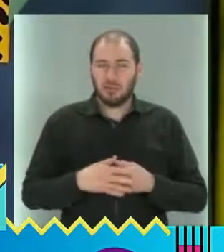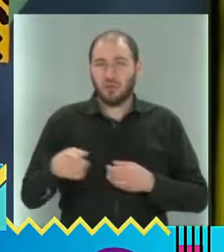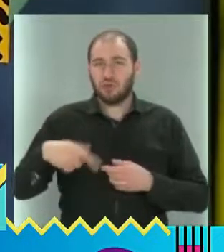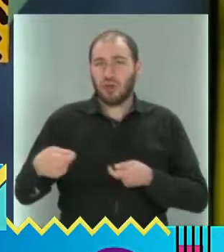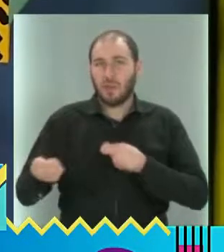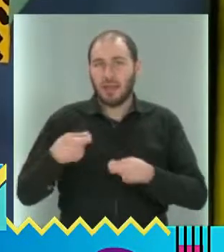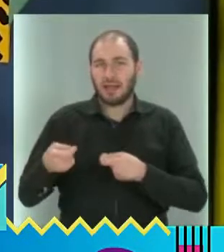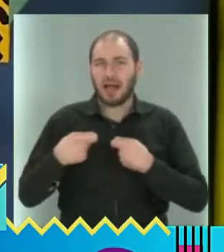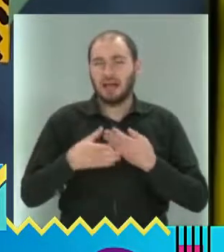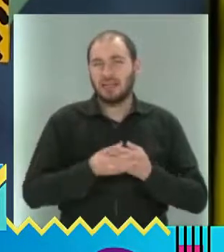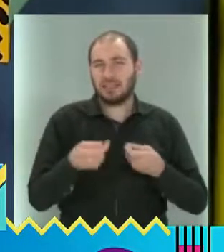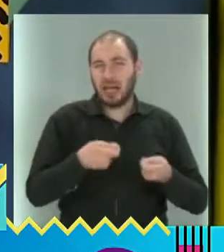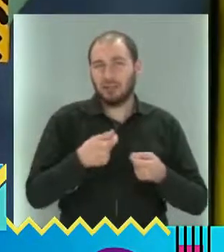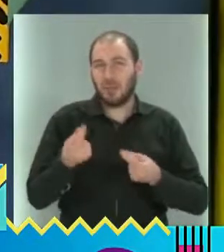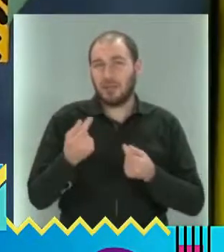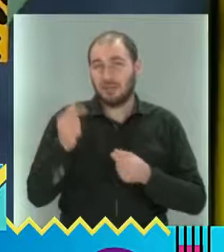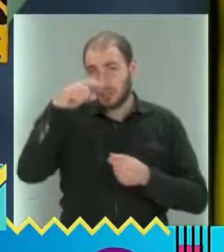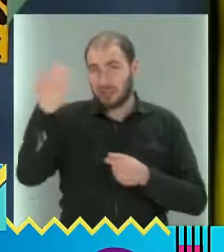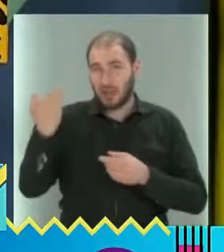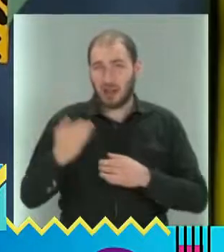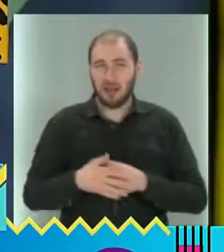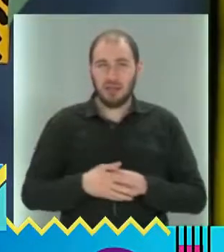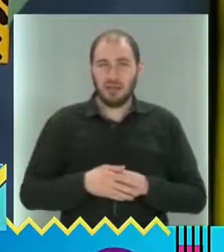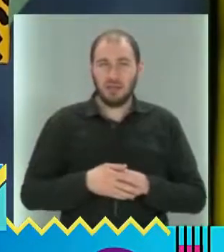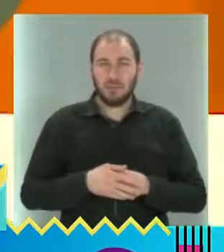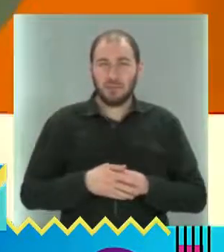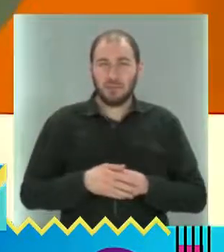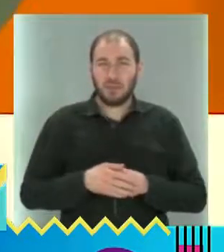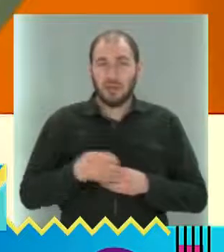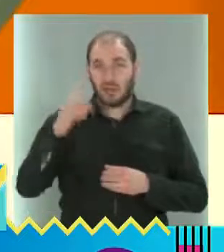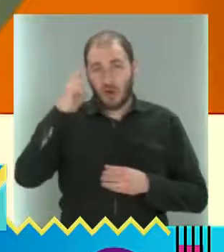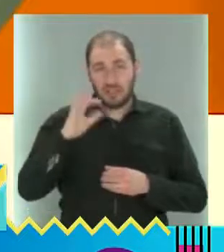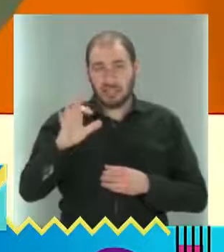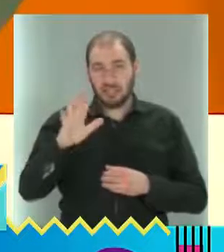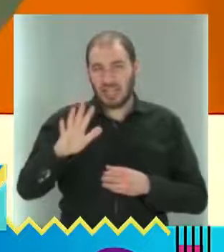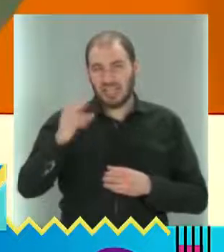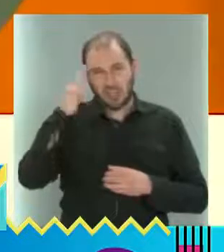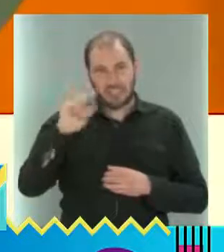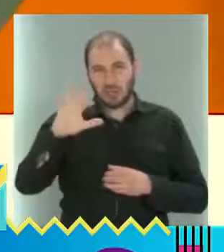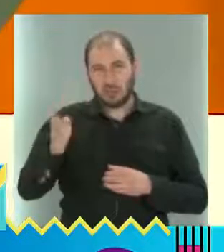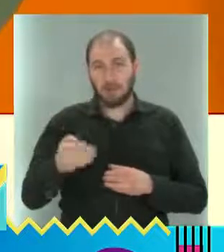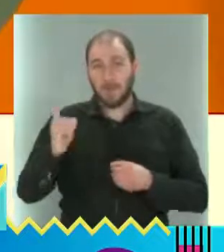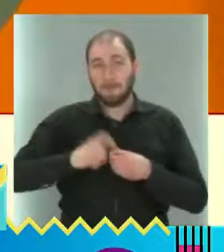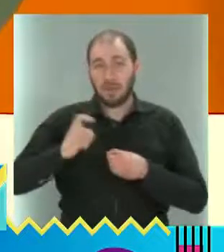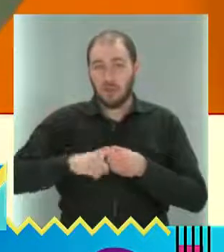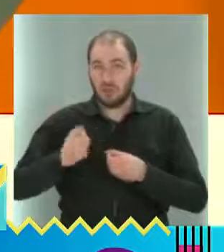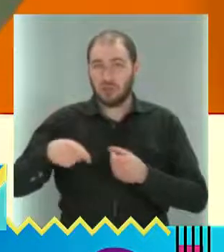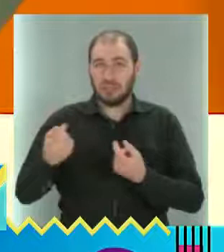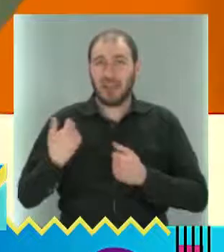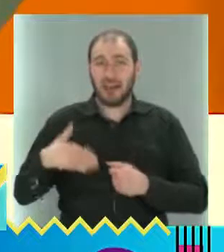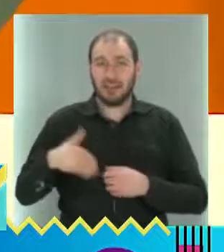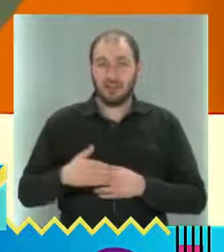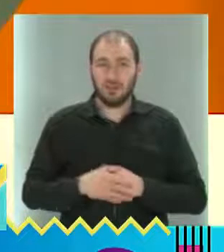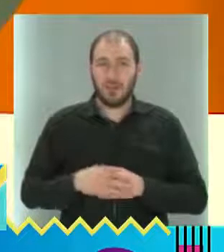manejamos con costos y con precios internacionales cuando el 90-95% del petróleo que necesitamos los